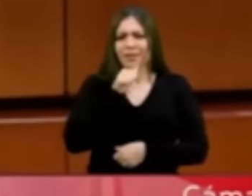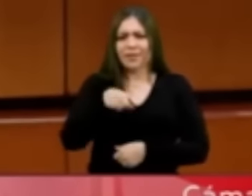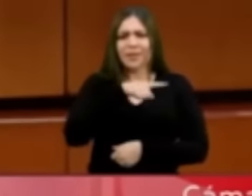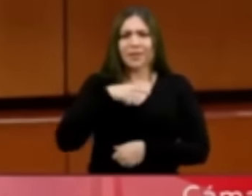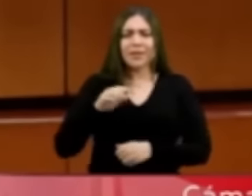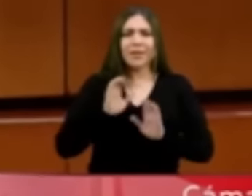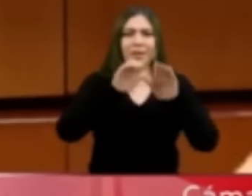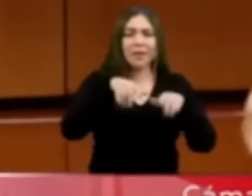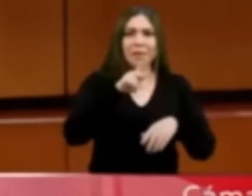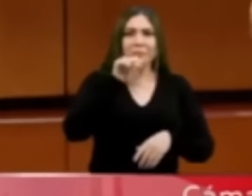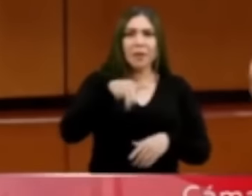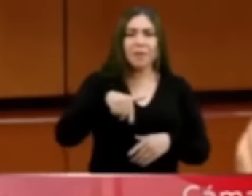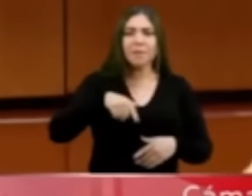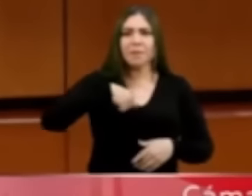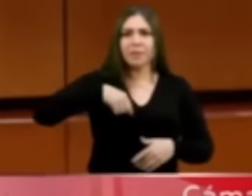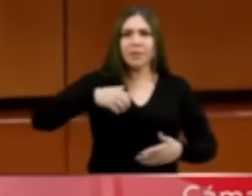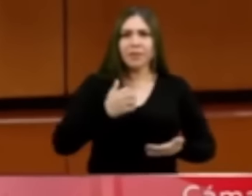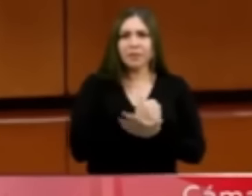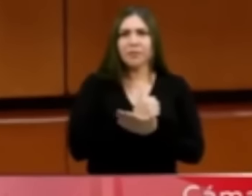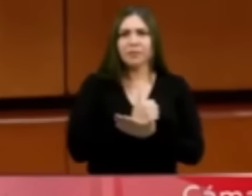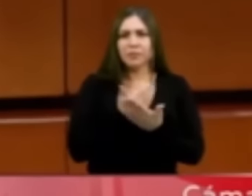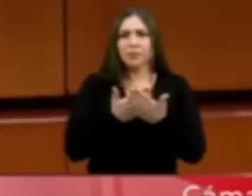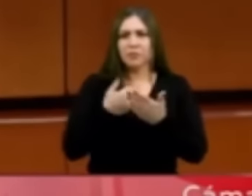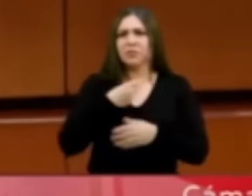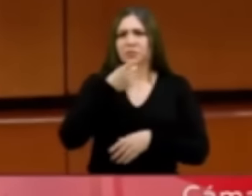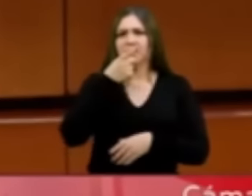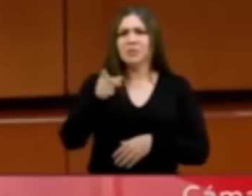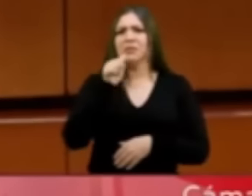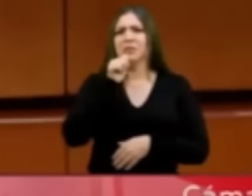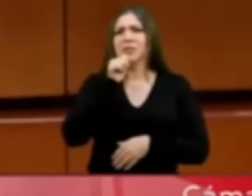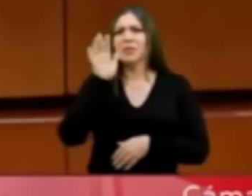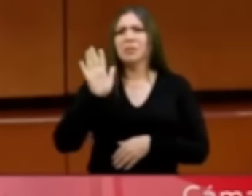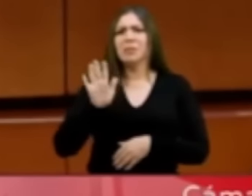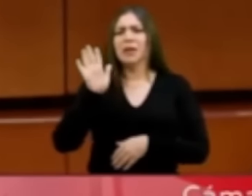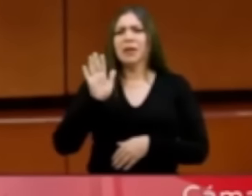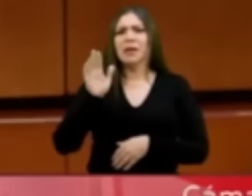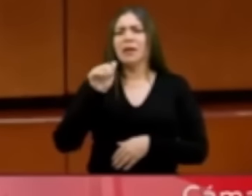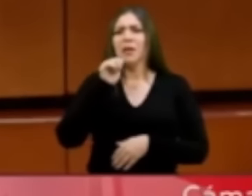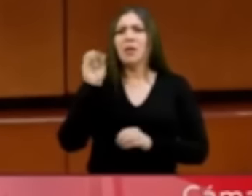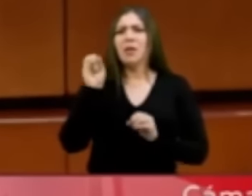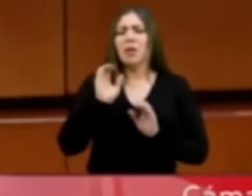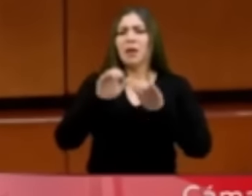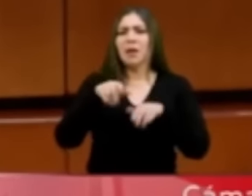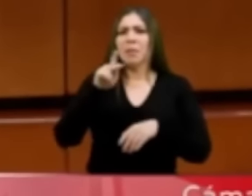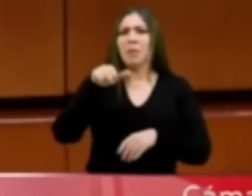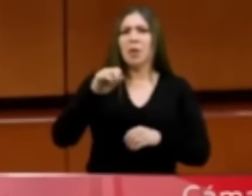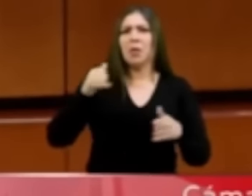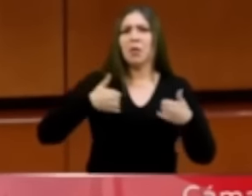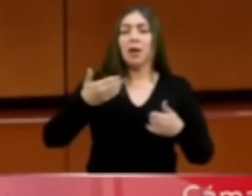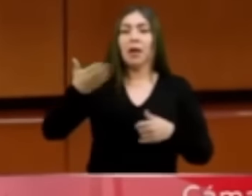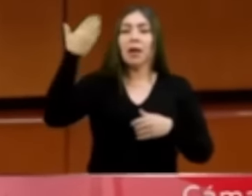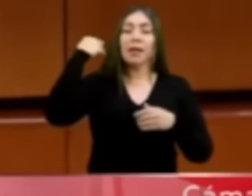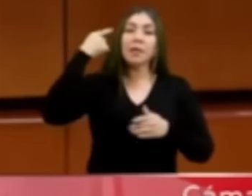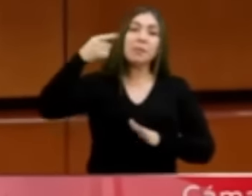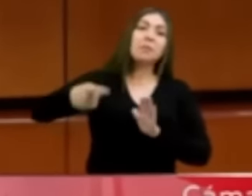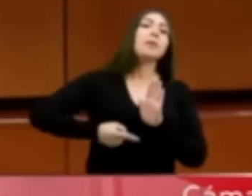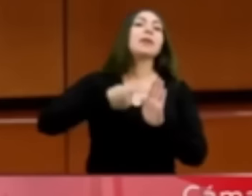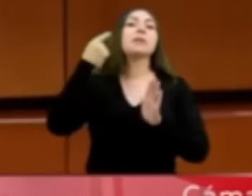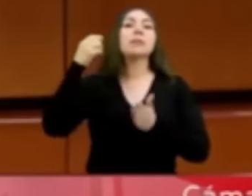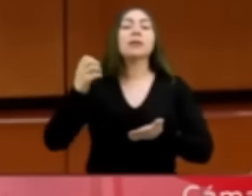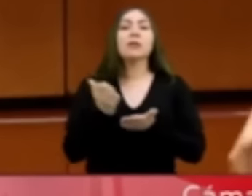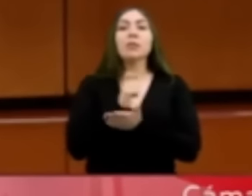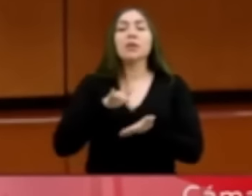ganamos. Y te voy a decir, porque tú no estabas todavía, creo, en Acción Nacional, o estabas muy joven. La ganamos por primera ocasión apoyando a Gerardo